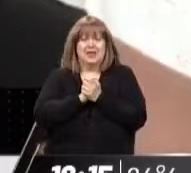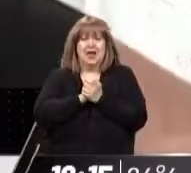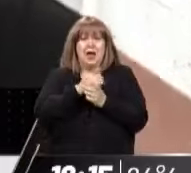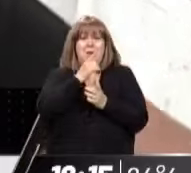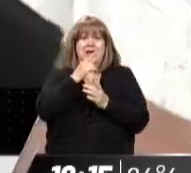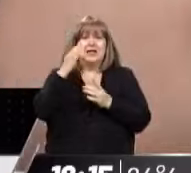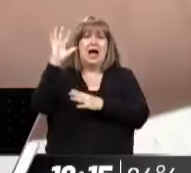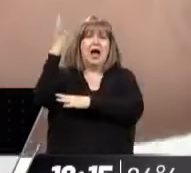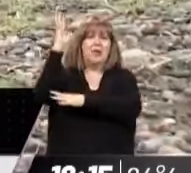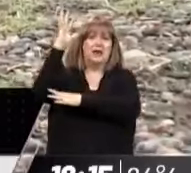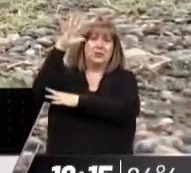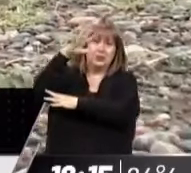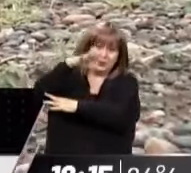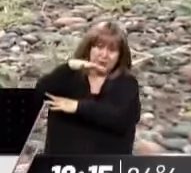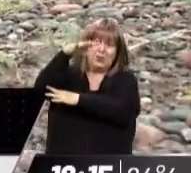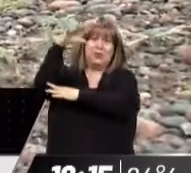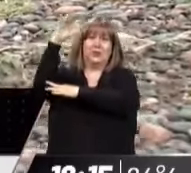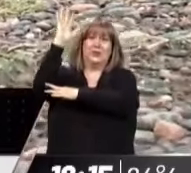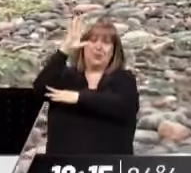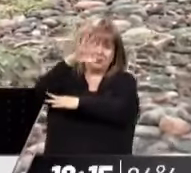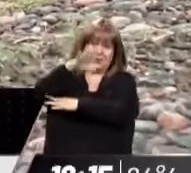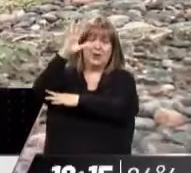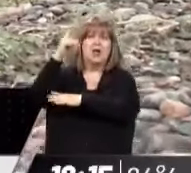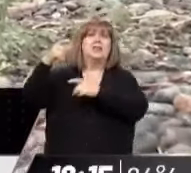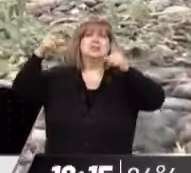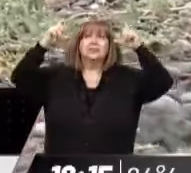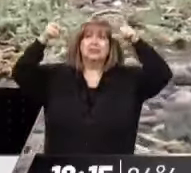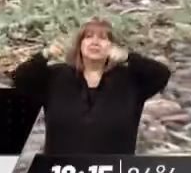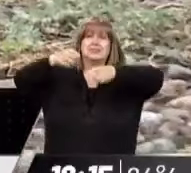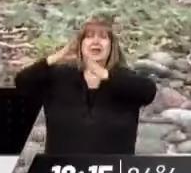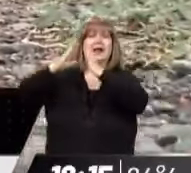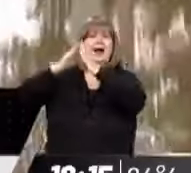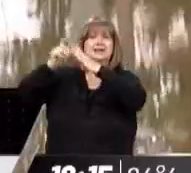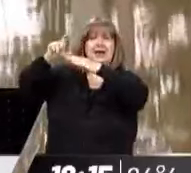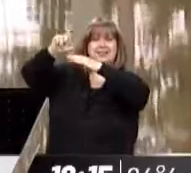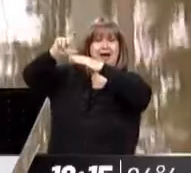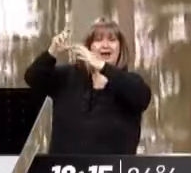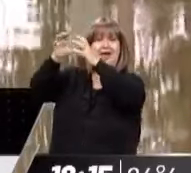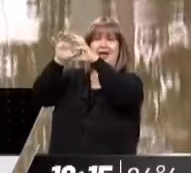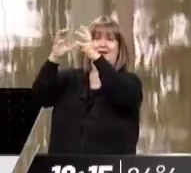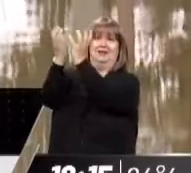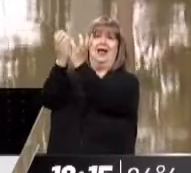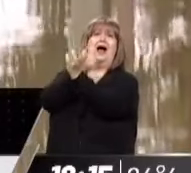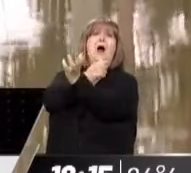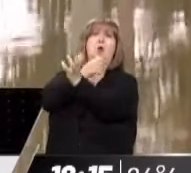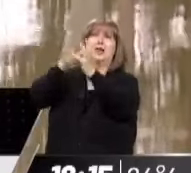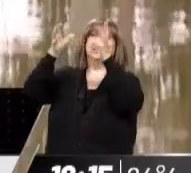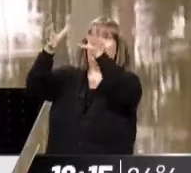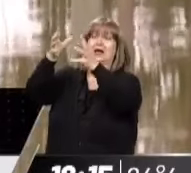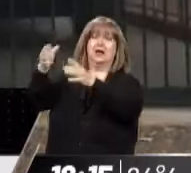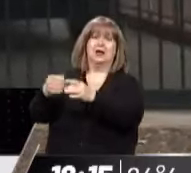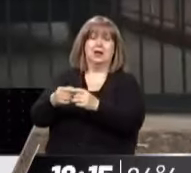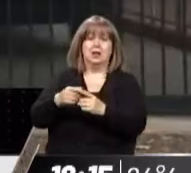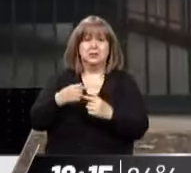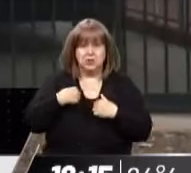se doblaban los árboles. No, mirá dónde están los tanques. Era terrible, terrible, la verdad que sí. ¿Esos tanques? ¿Ustedes veían que se venían? ¿Qué decían? Entonces,